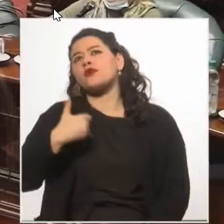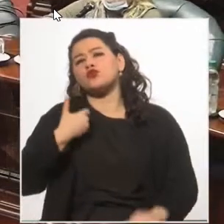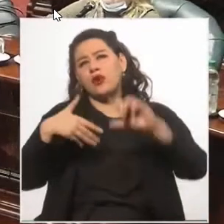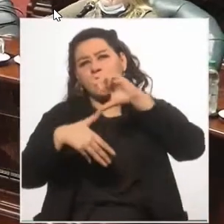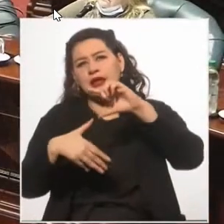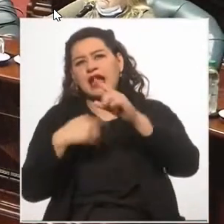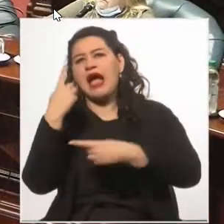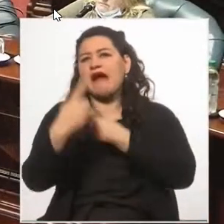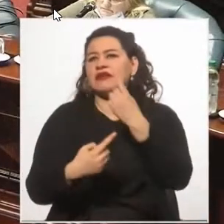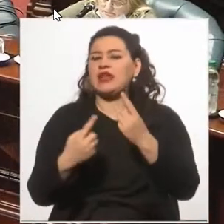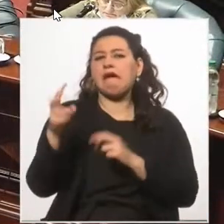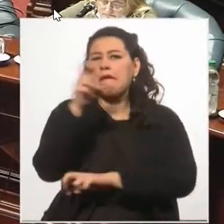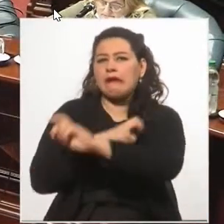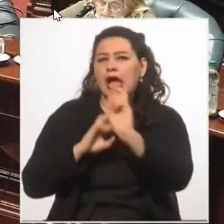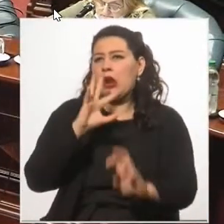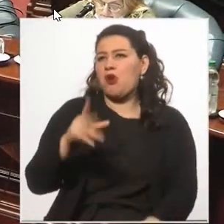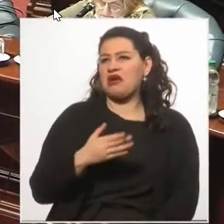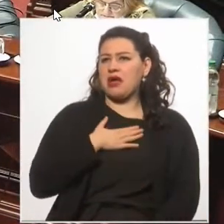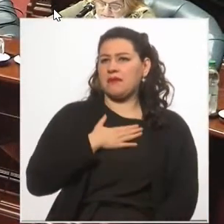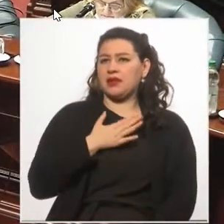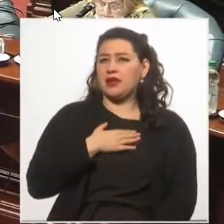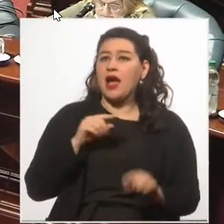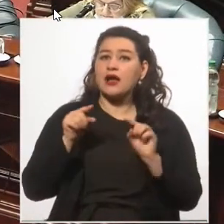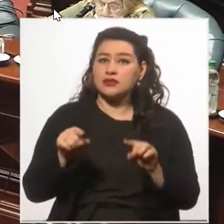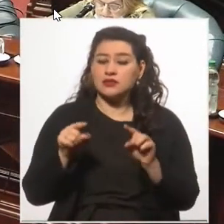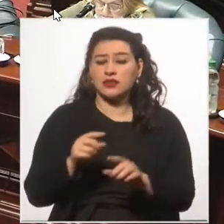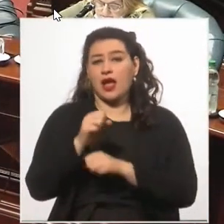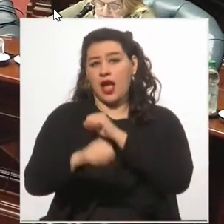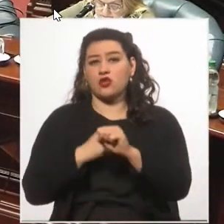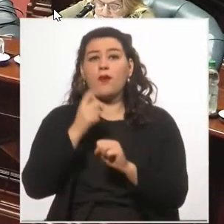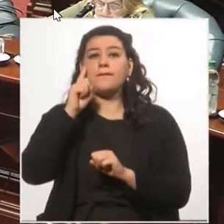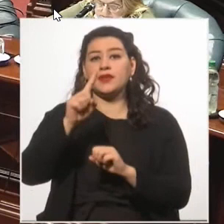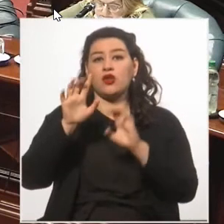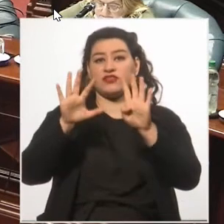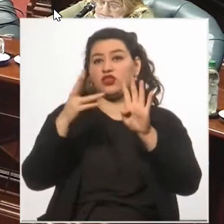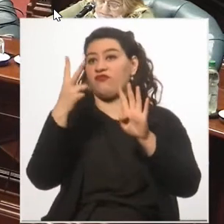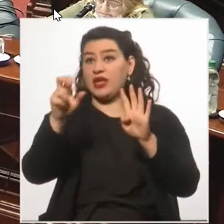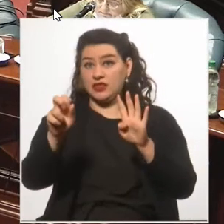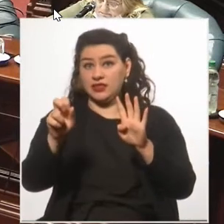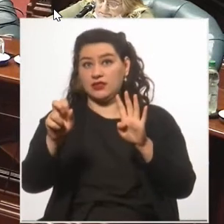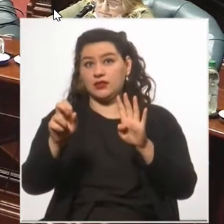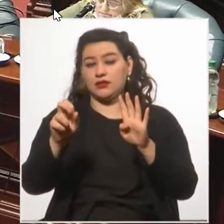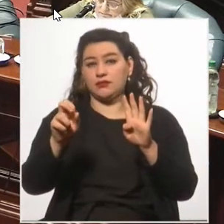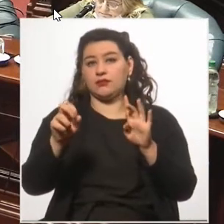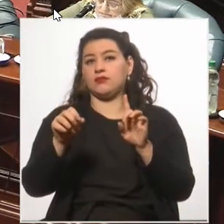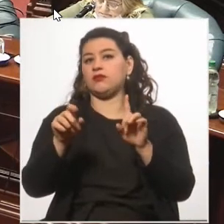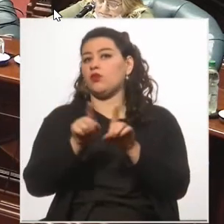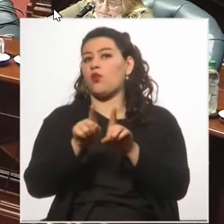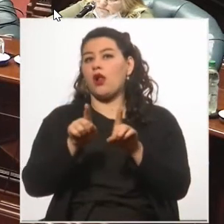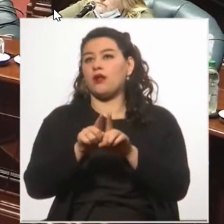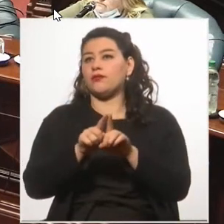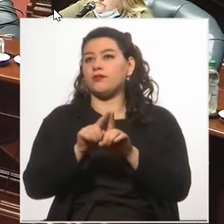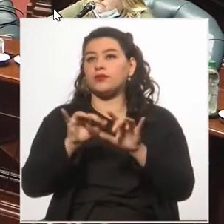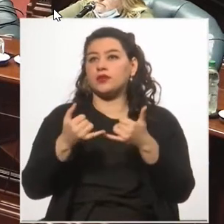posible, arrebatarle el título. Es así que en la década de 1920, cuando se apagaron los